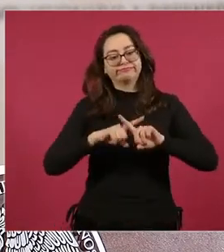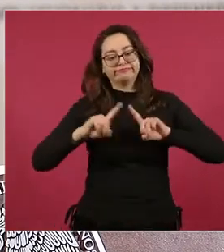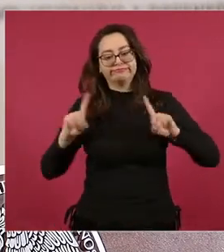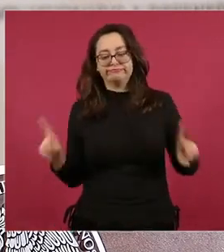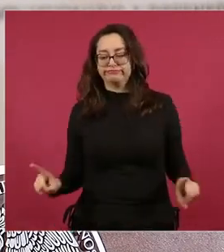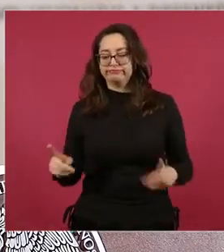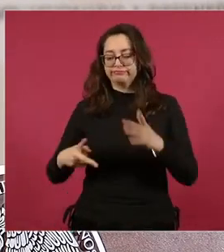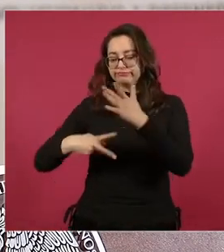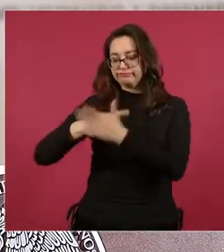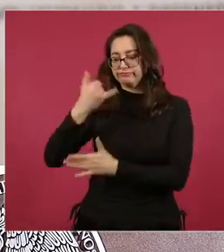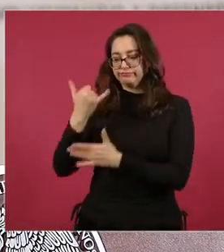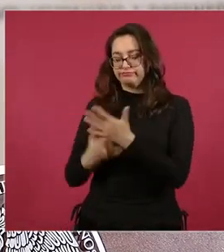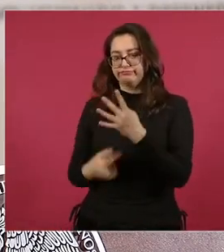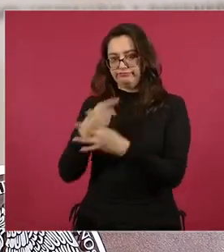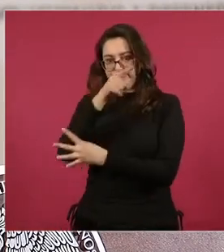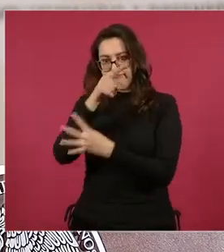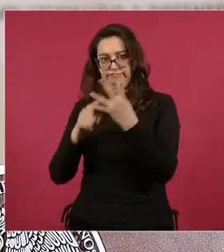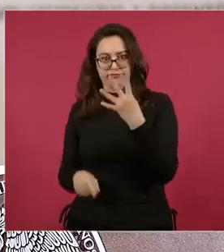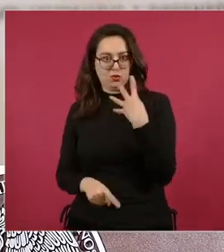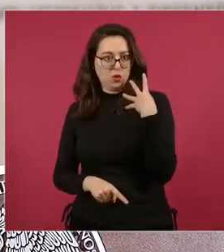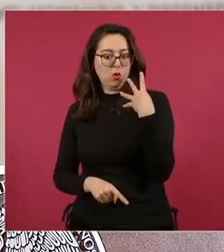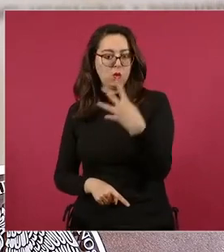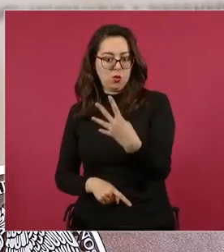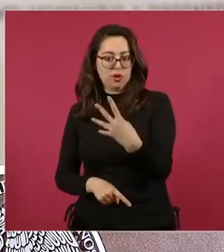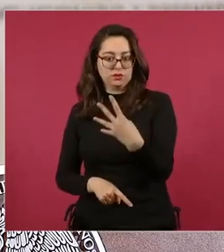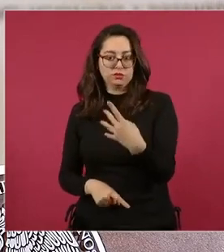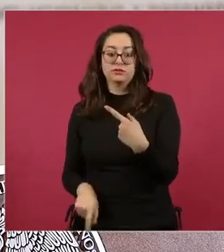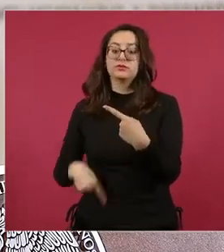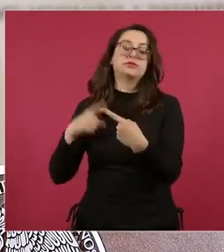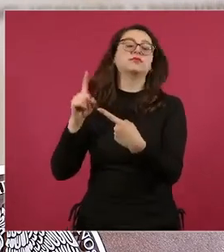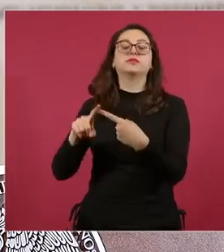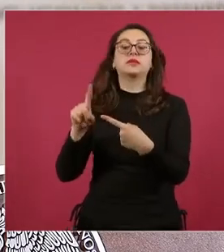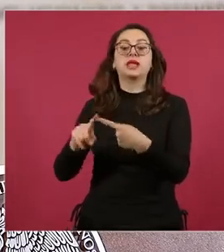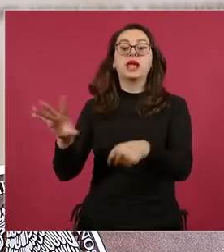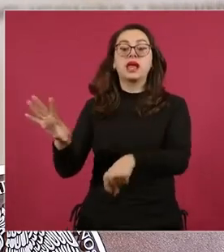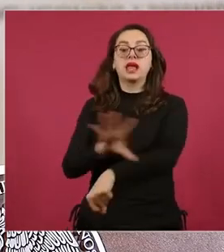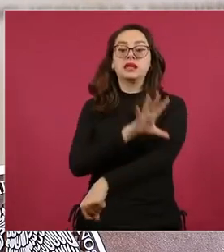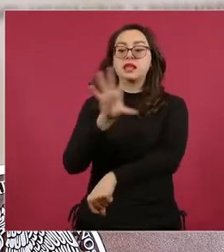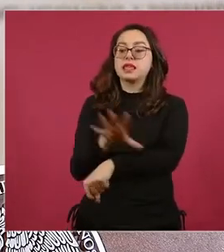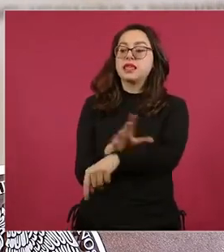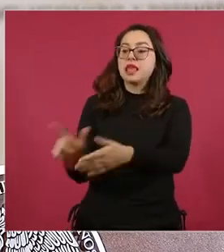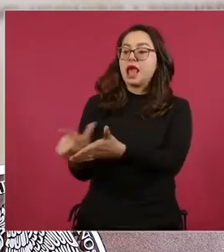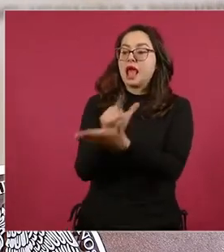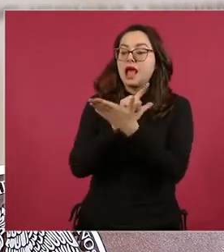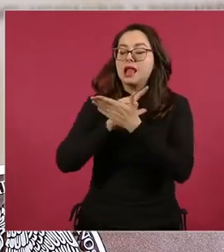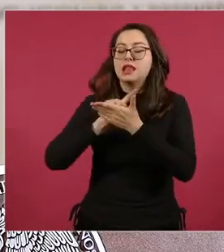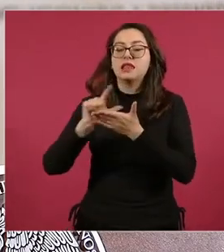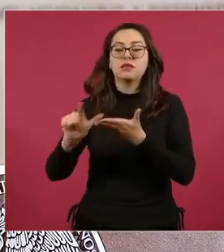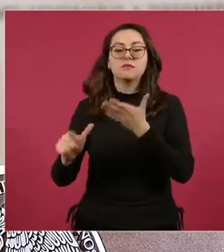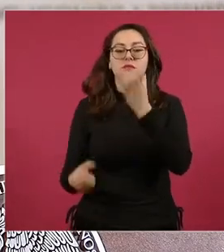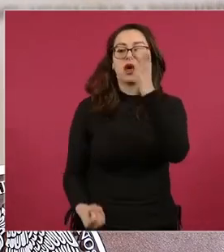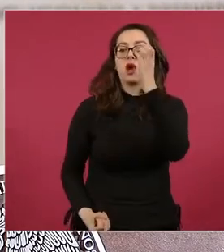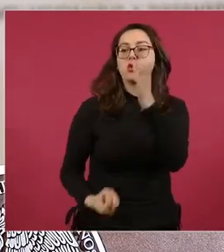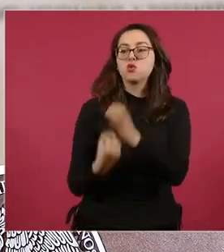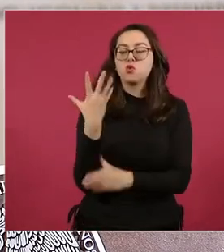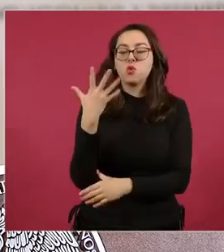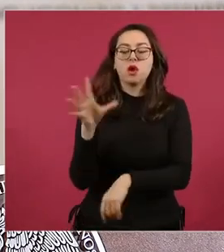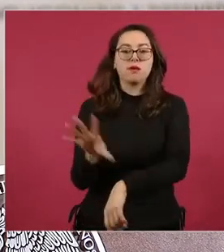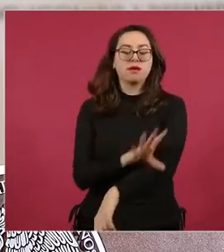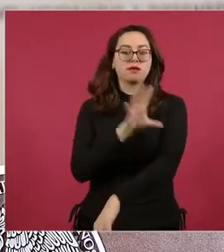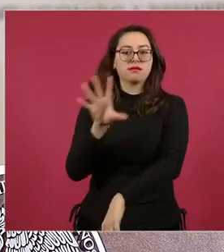limpias. Se ejecutan 22 proyectos que aportarán 1.500 megawatts de fuentes